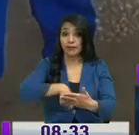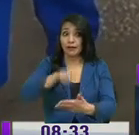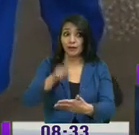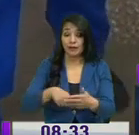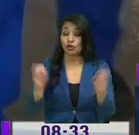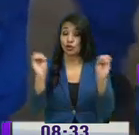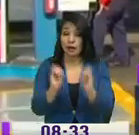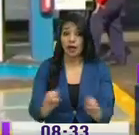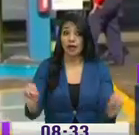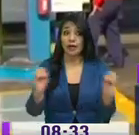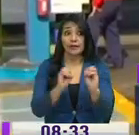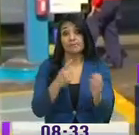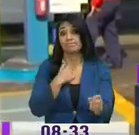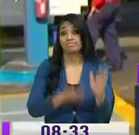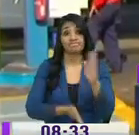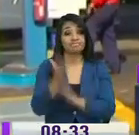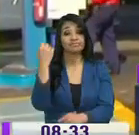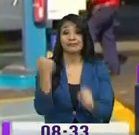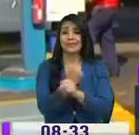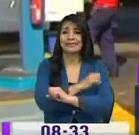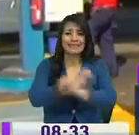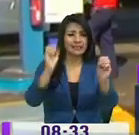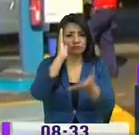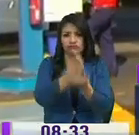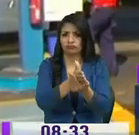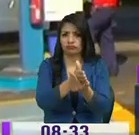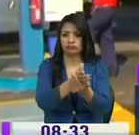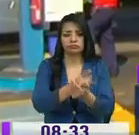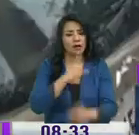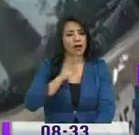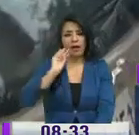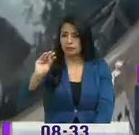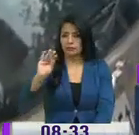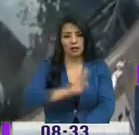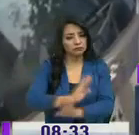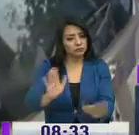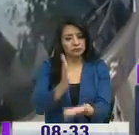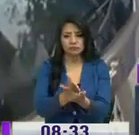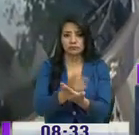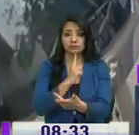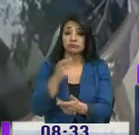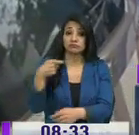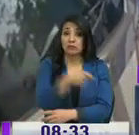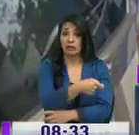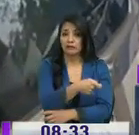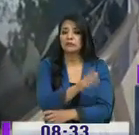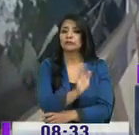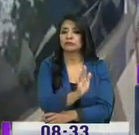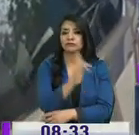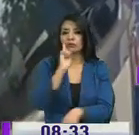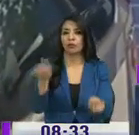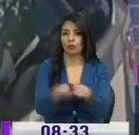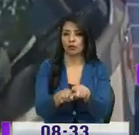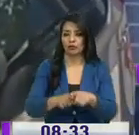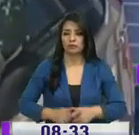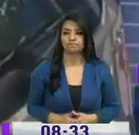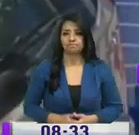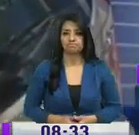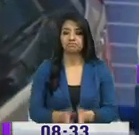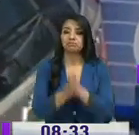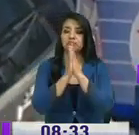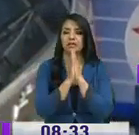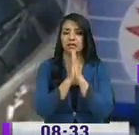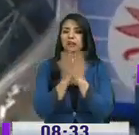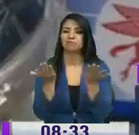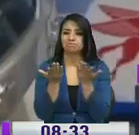ejecutivo, simplemente no saldrán a trabajar. Insisten en que la compensación es lo de menos. Ellos demandan